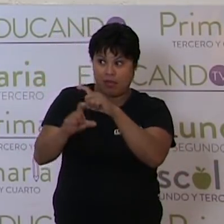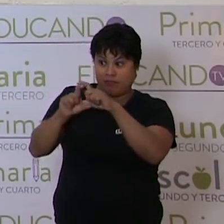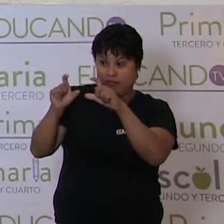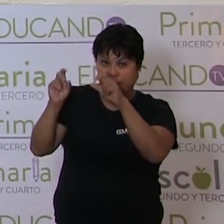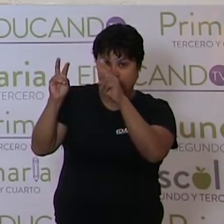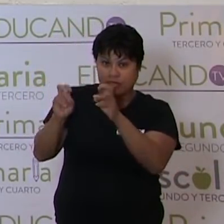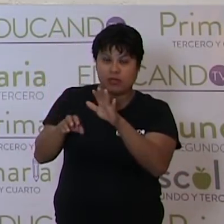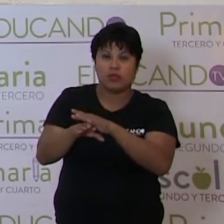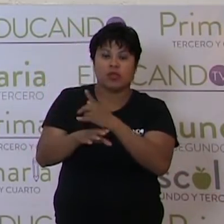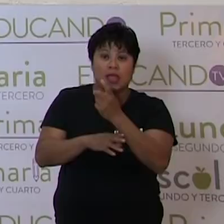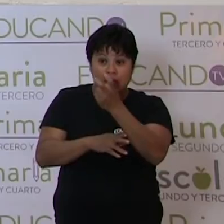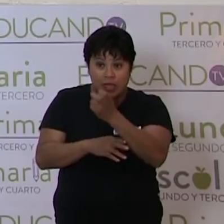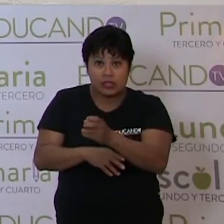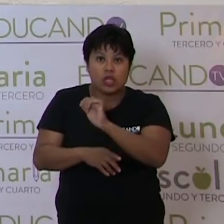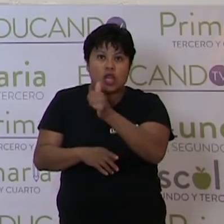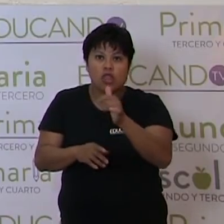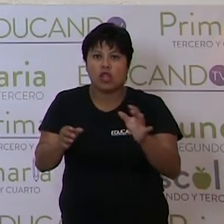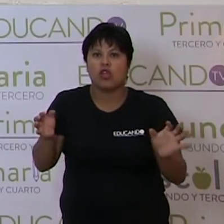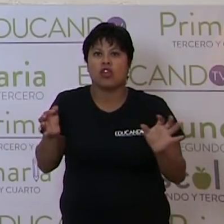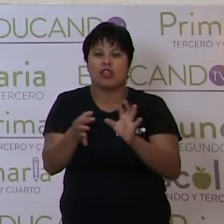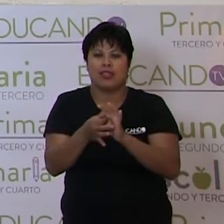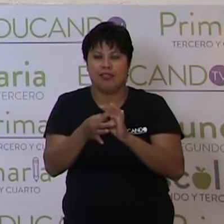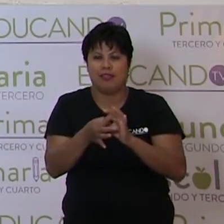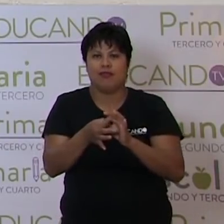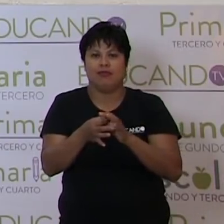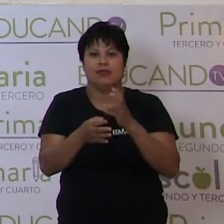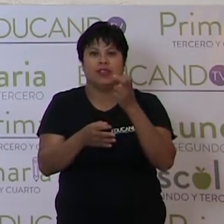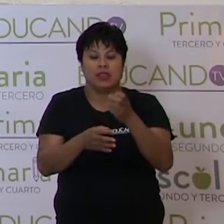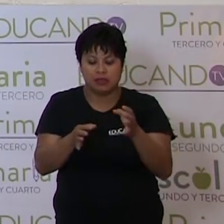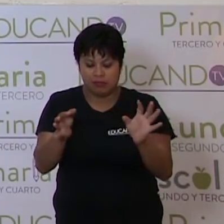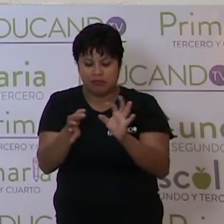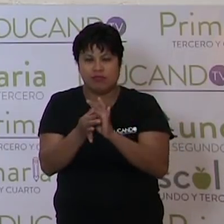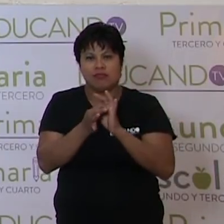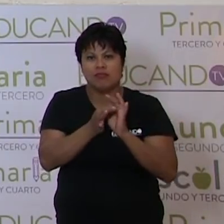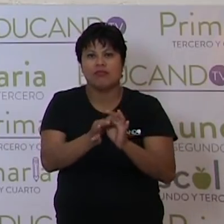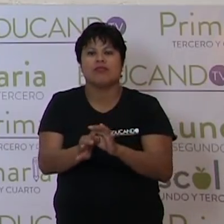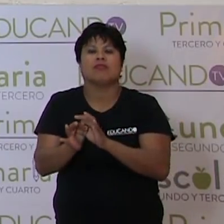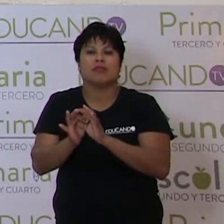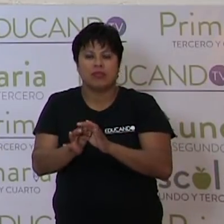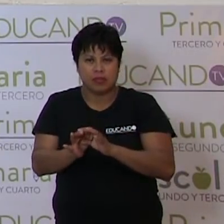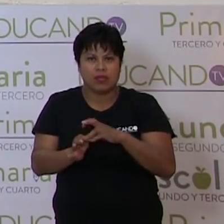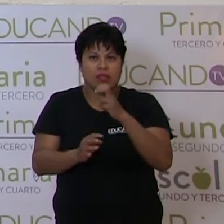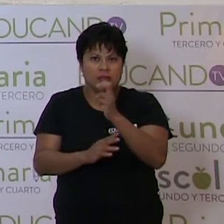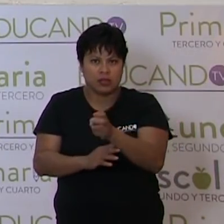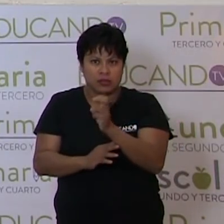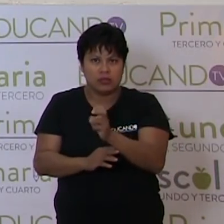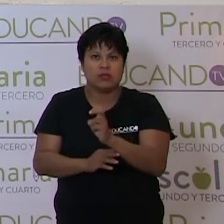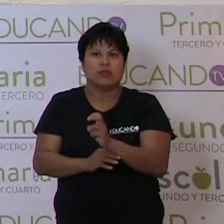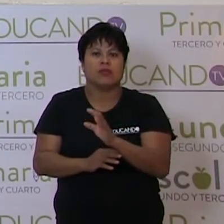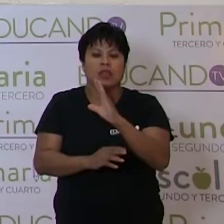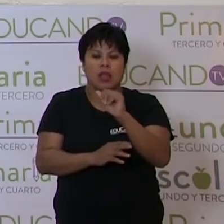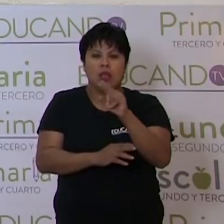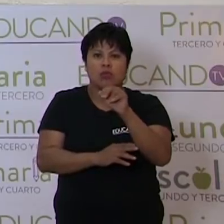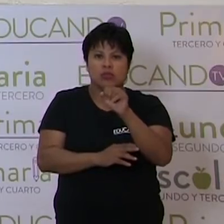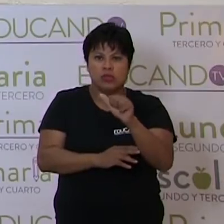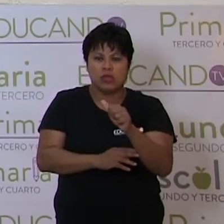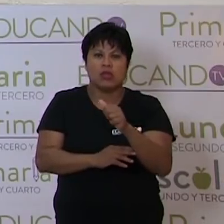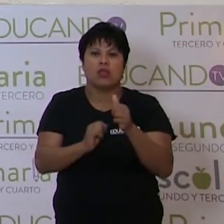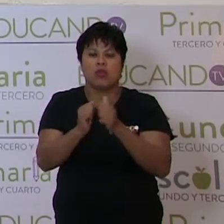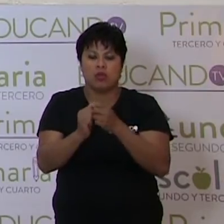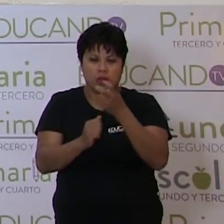es otro conector, niños, que une, que relaciona, que vincula una causa con